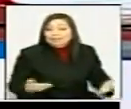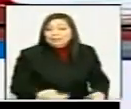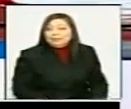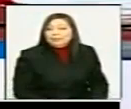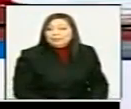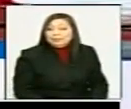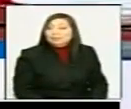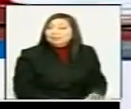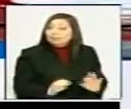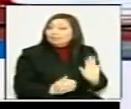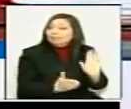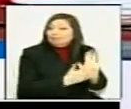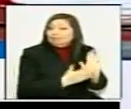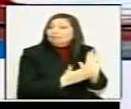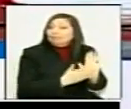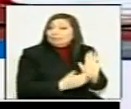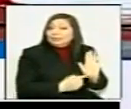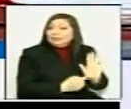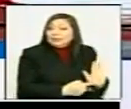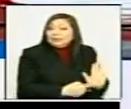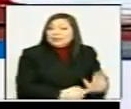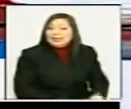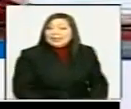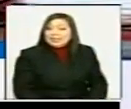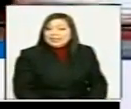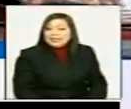han demostrado que hay,